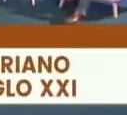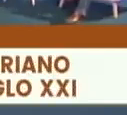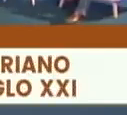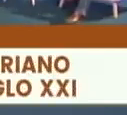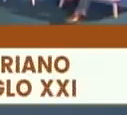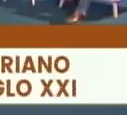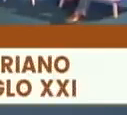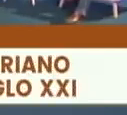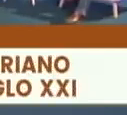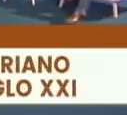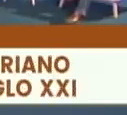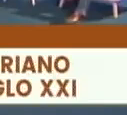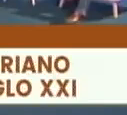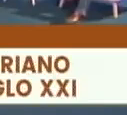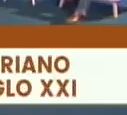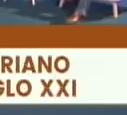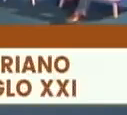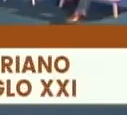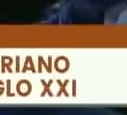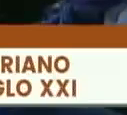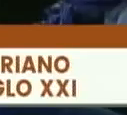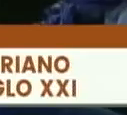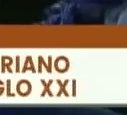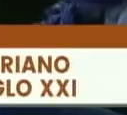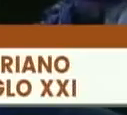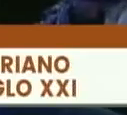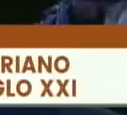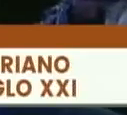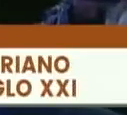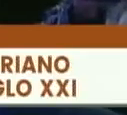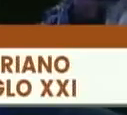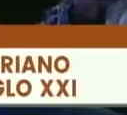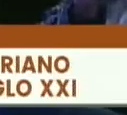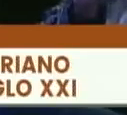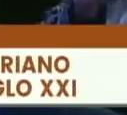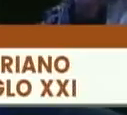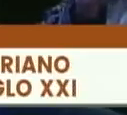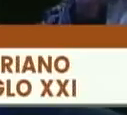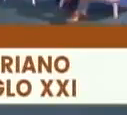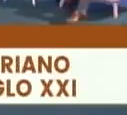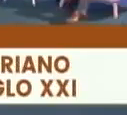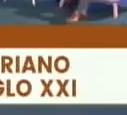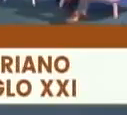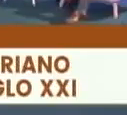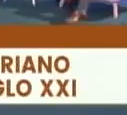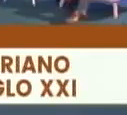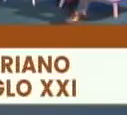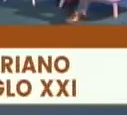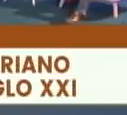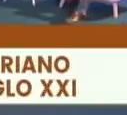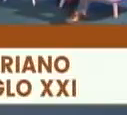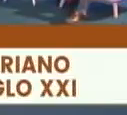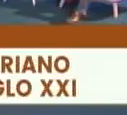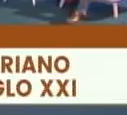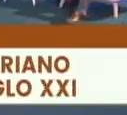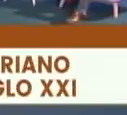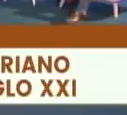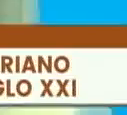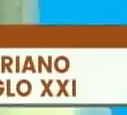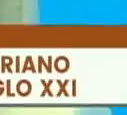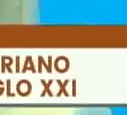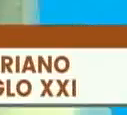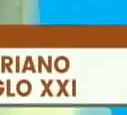el comandante Chávez avanzó en la materia de las redes sociales en el manejo él se puso a la vanguardia de